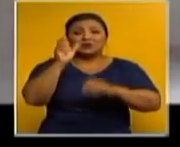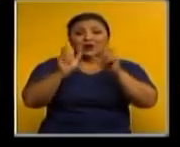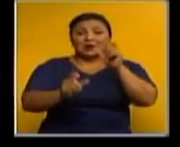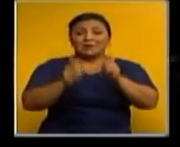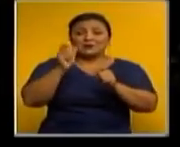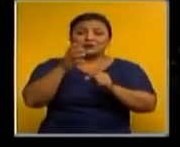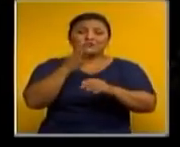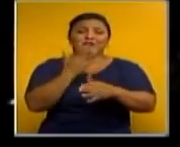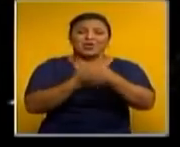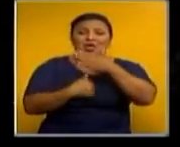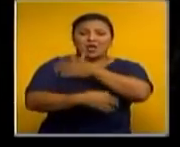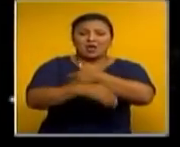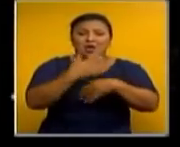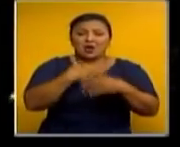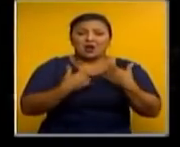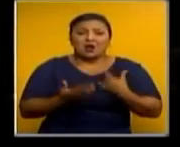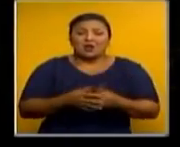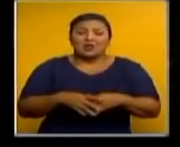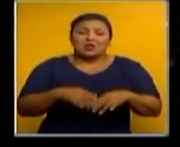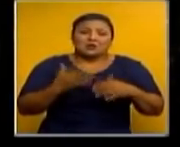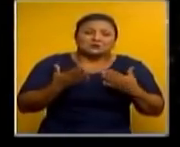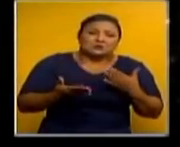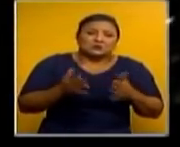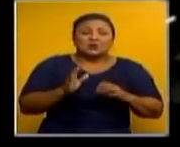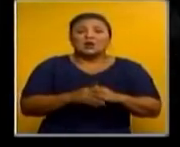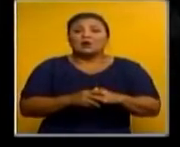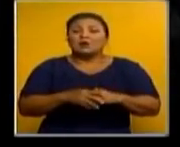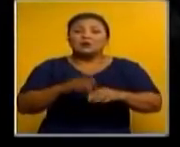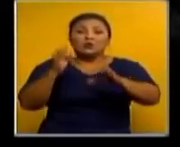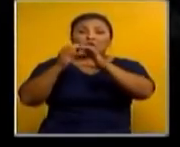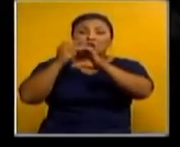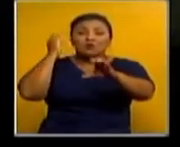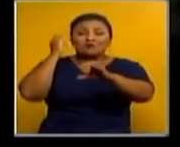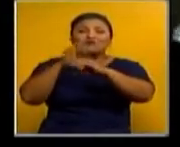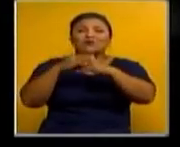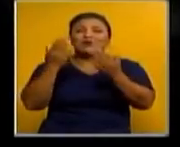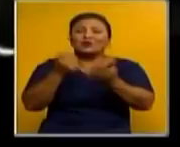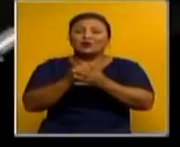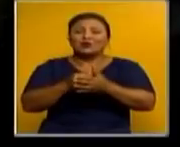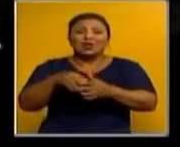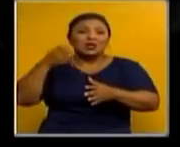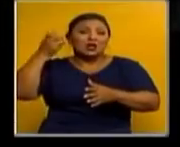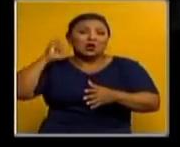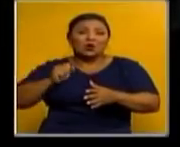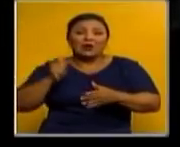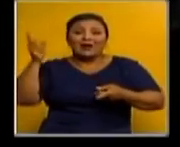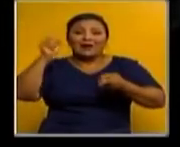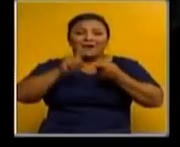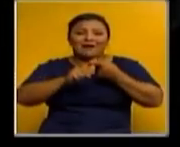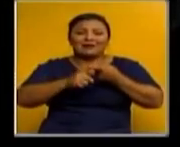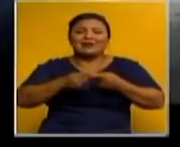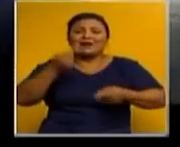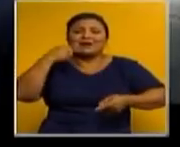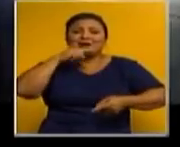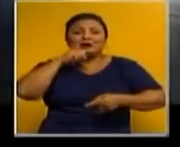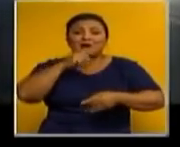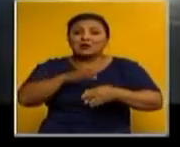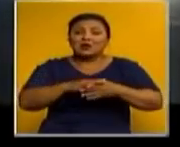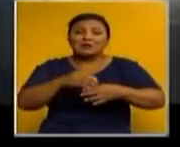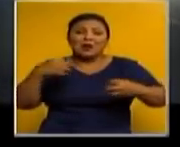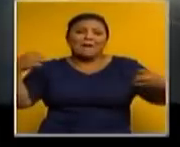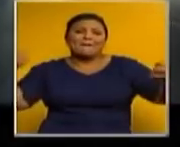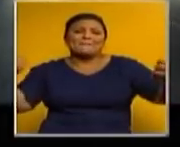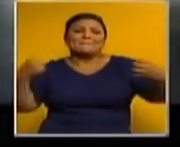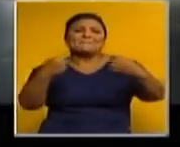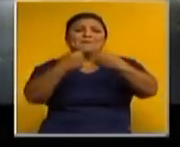personas resultaron con heridas entre graves y leves. Se trata de un bus interprovincial que salió desde Cuenca hacia El Cañar, el cual fue impactado de frente por